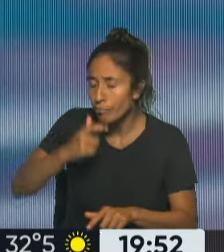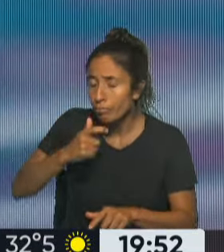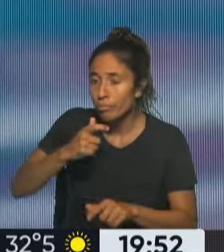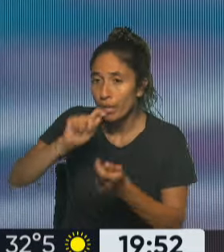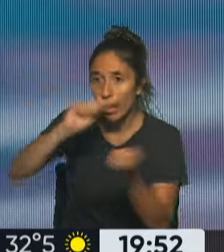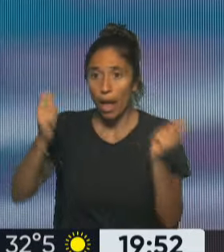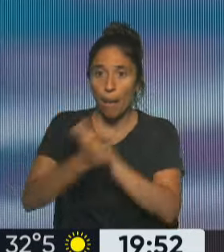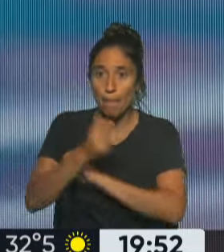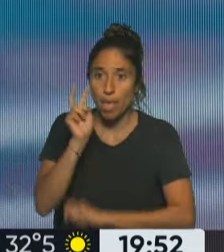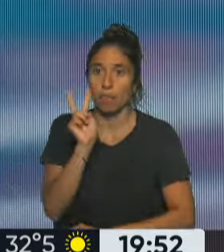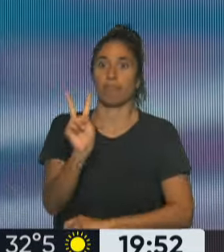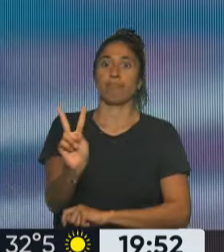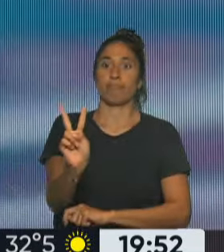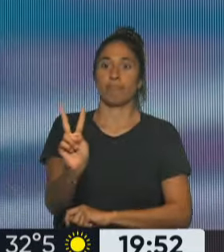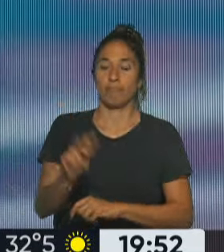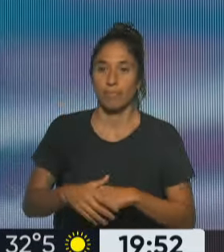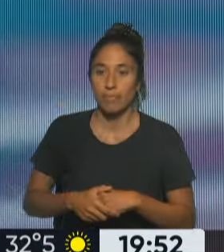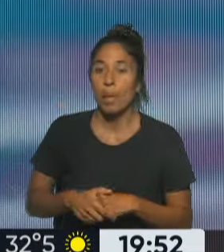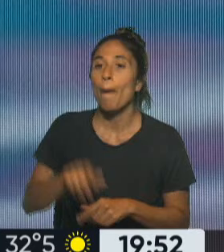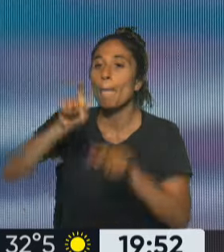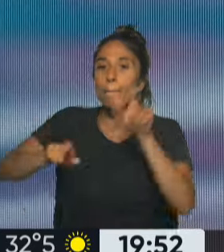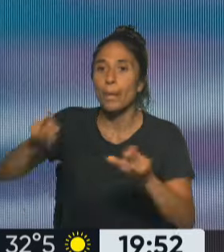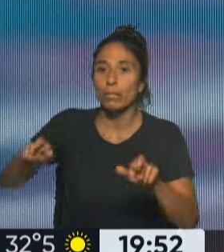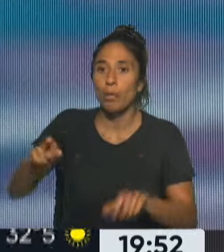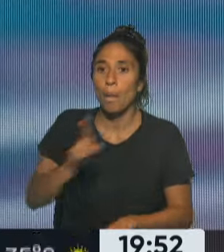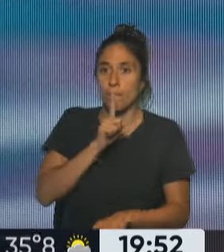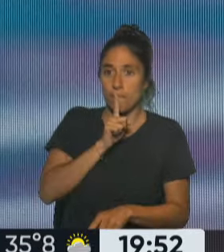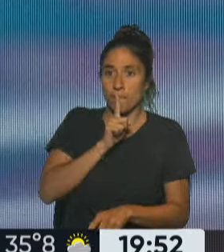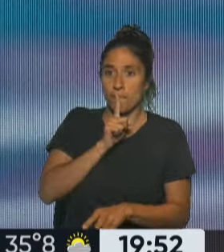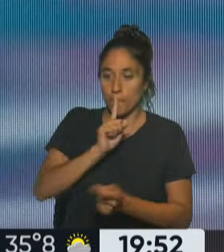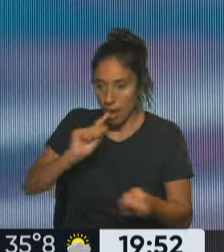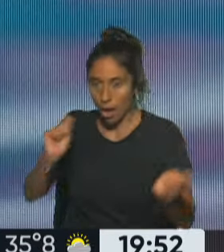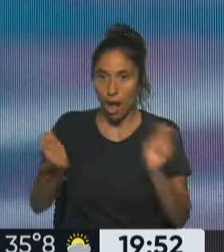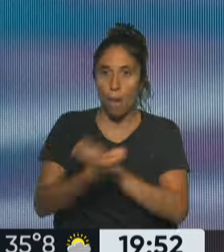todo lo que elon musk vaticinó en el pasado sobre una de sus tantas empresas